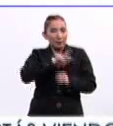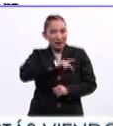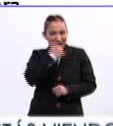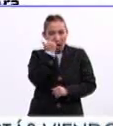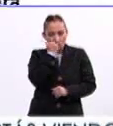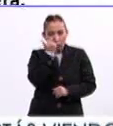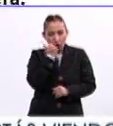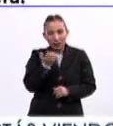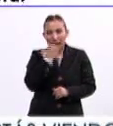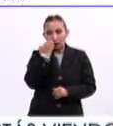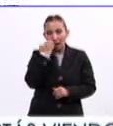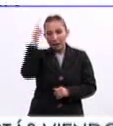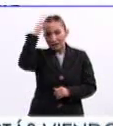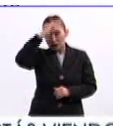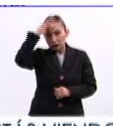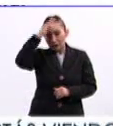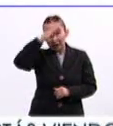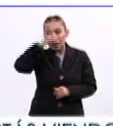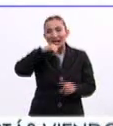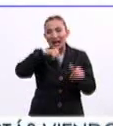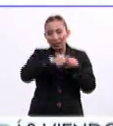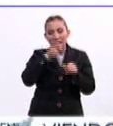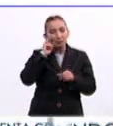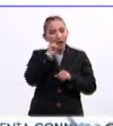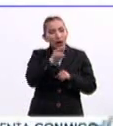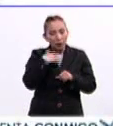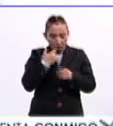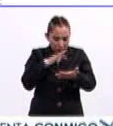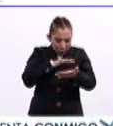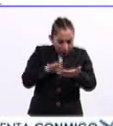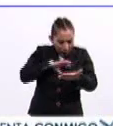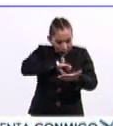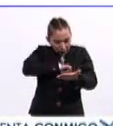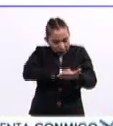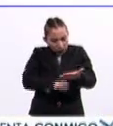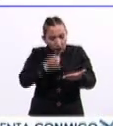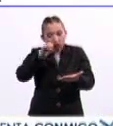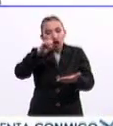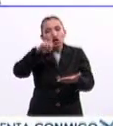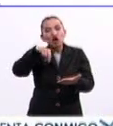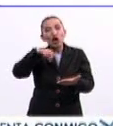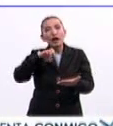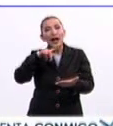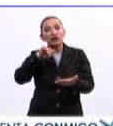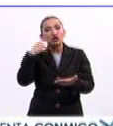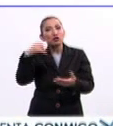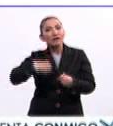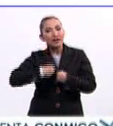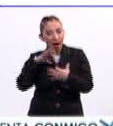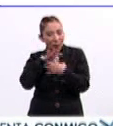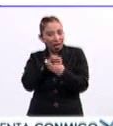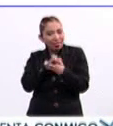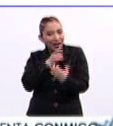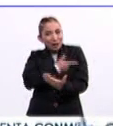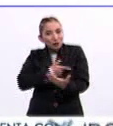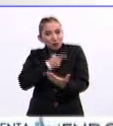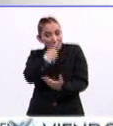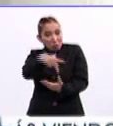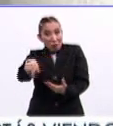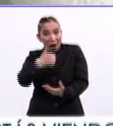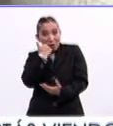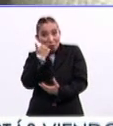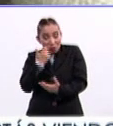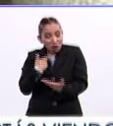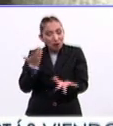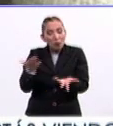de Filosofía y Letras, ver cómo se apasionan con los sonetos, cómo los vuelven parte de su vida, cómo los amores de Sor Juana